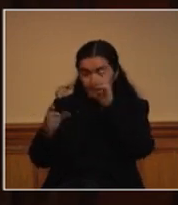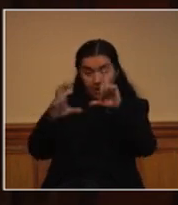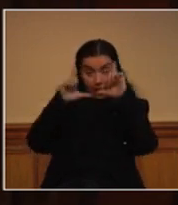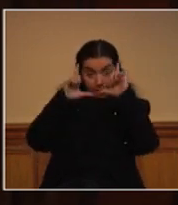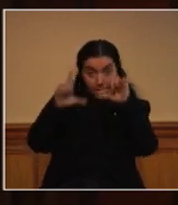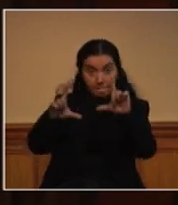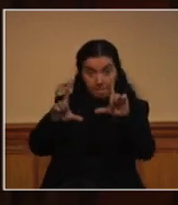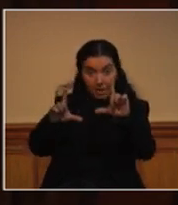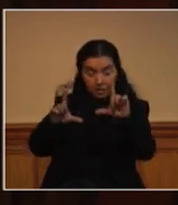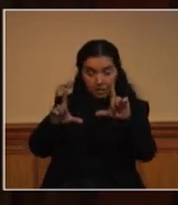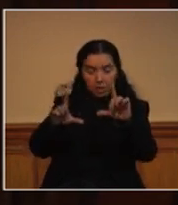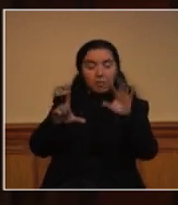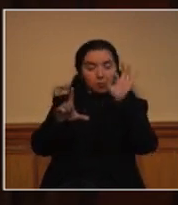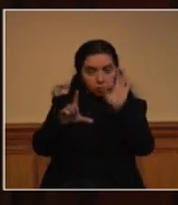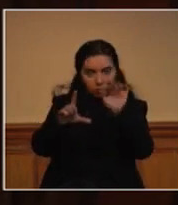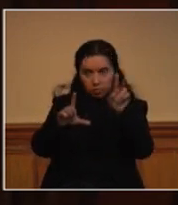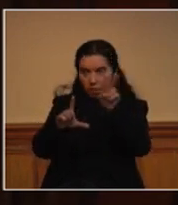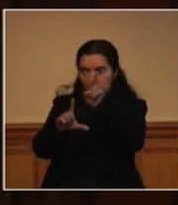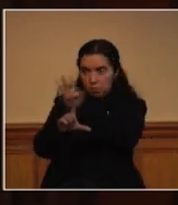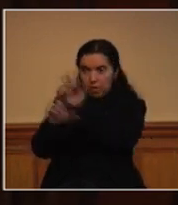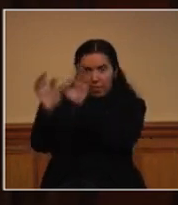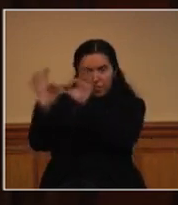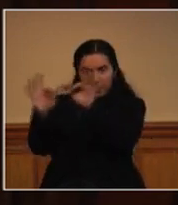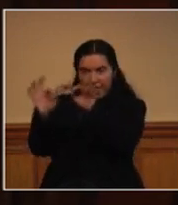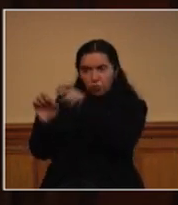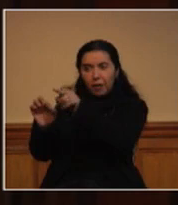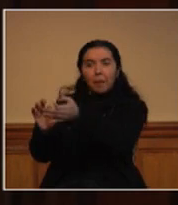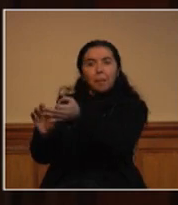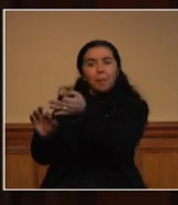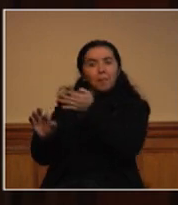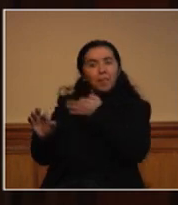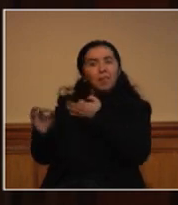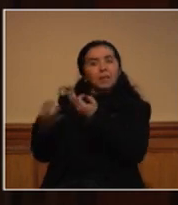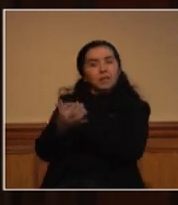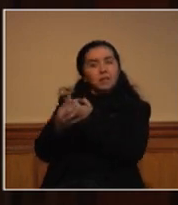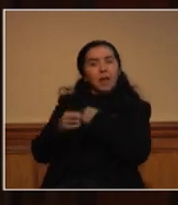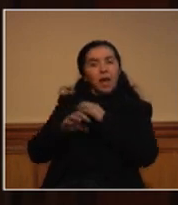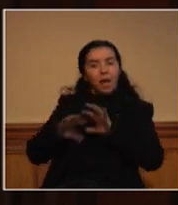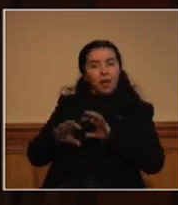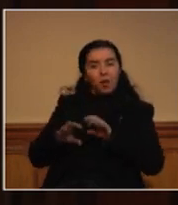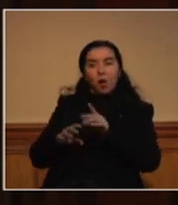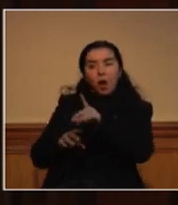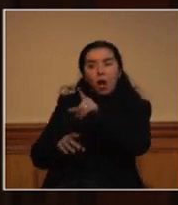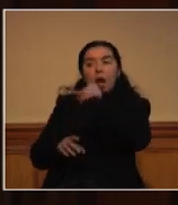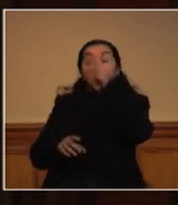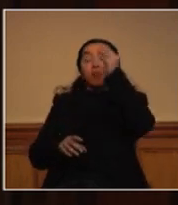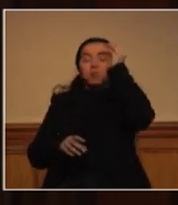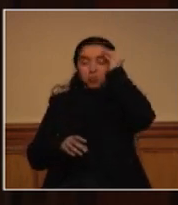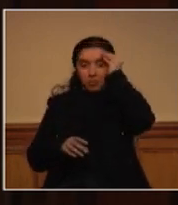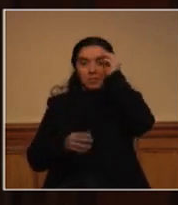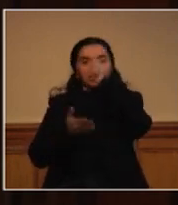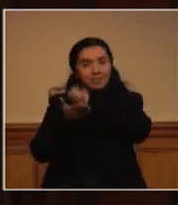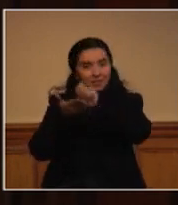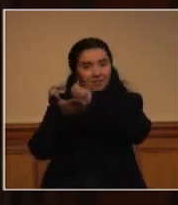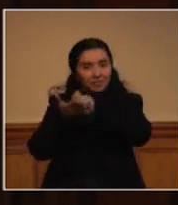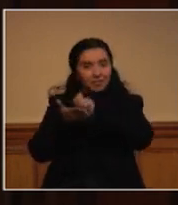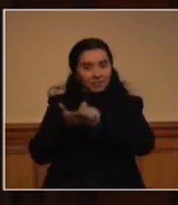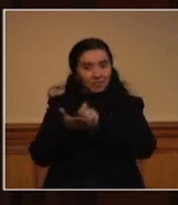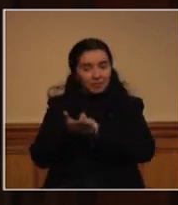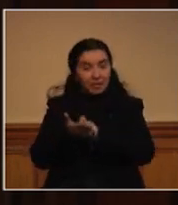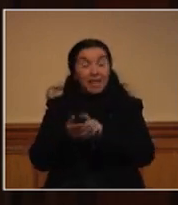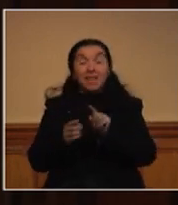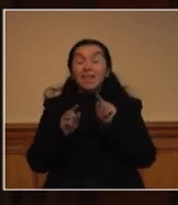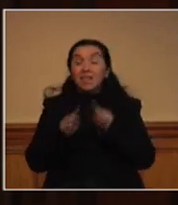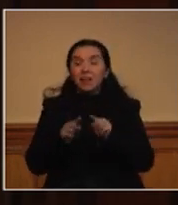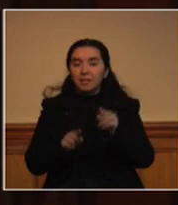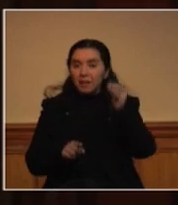imagen es una imagen y que un texto dice algo. Ahí empiezan a tener conciencia de lo escrito. Y esa conciencia